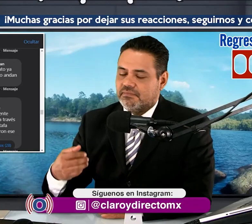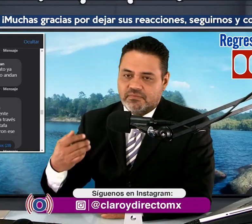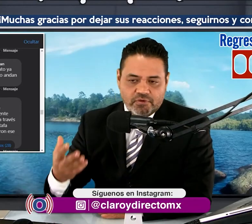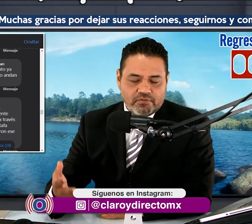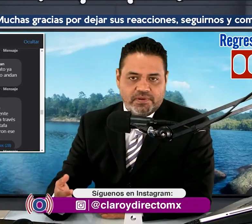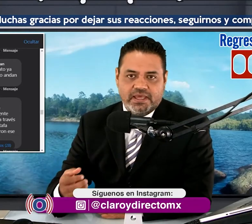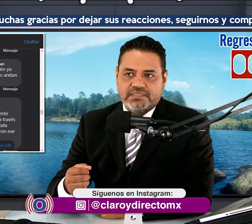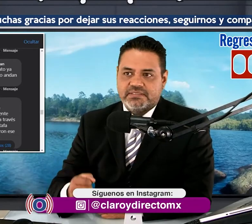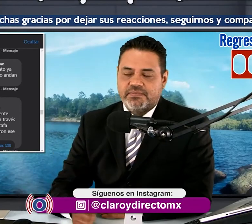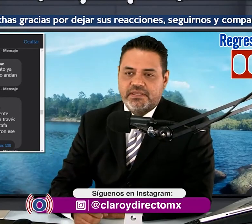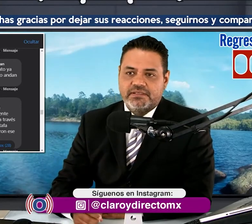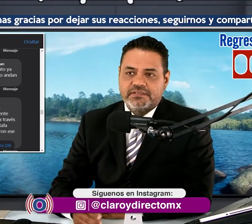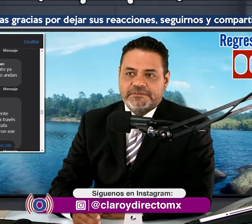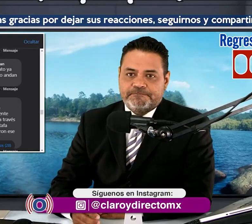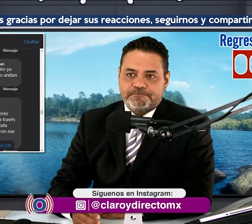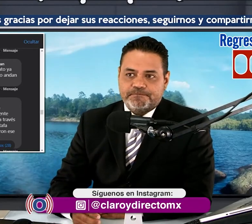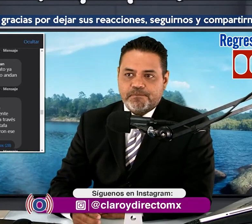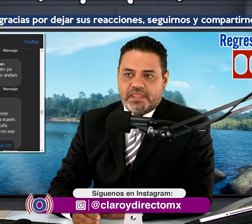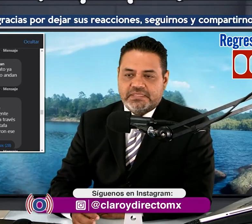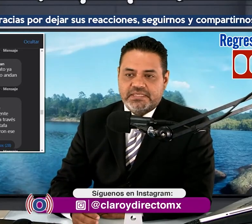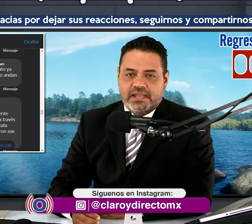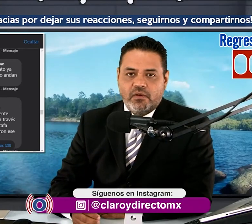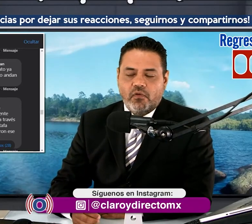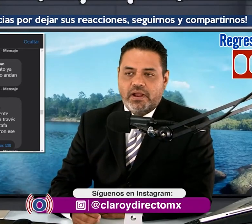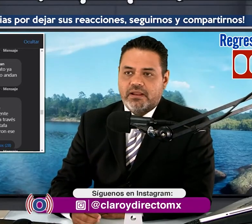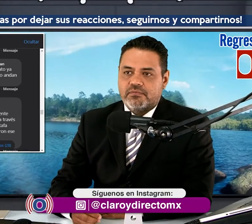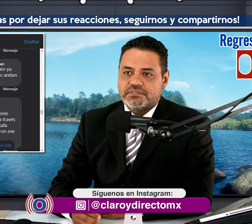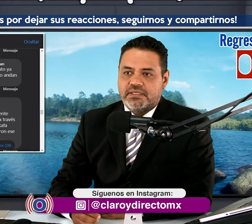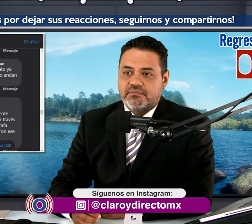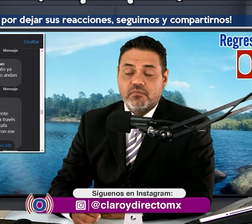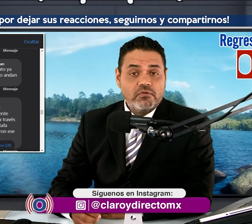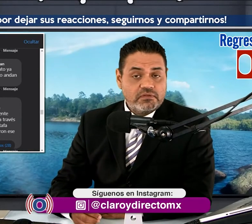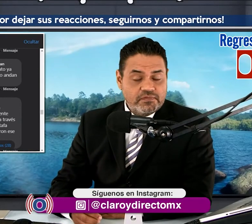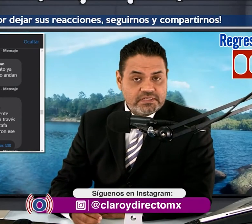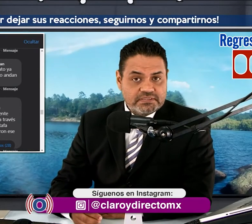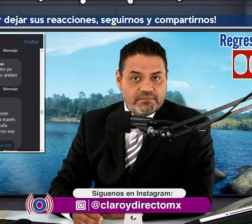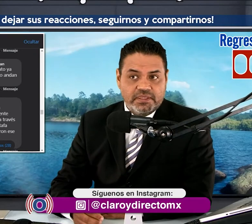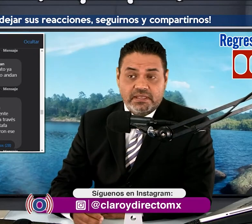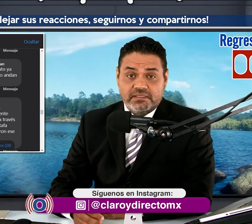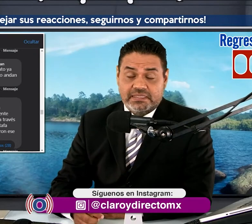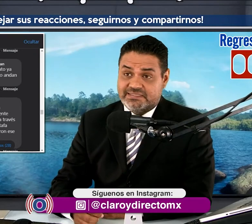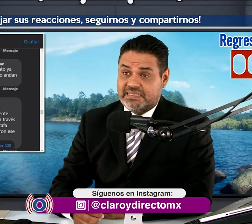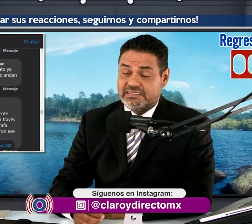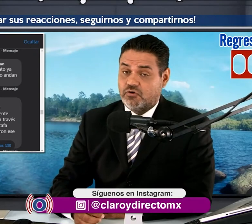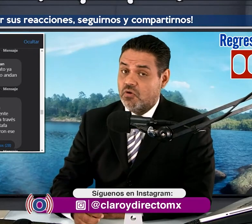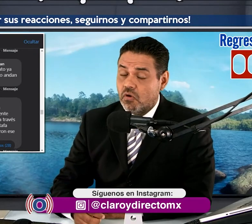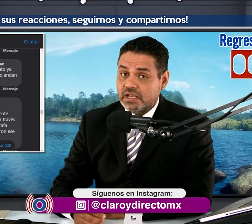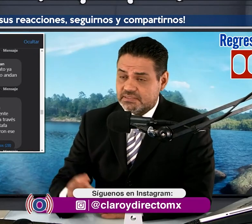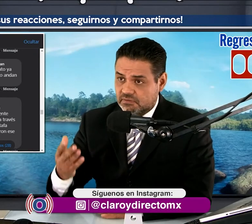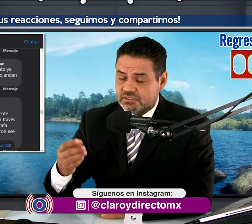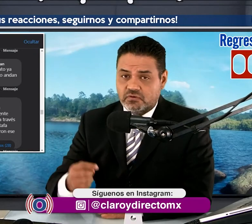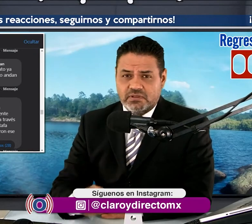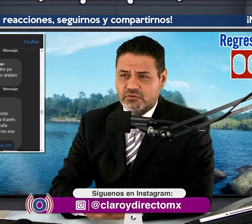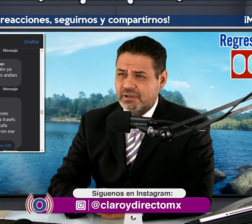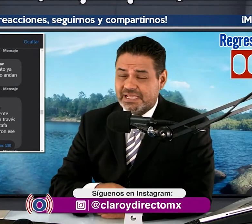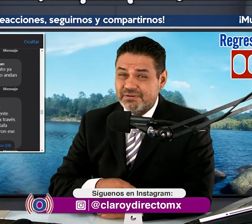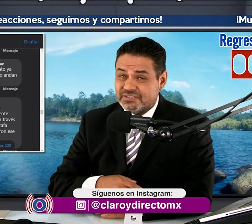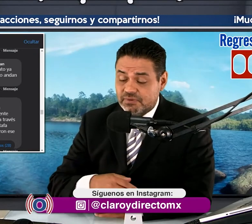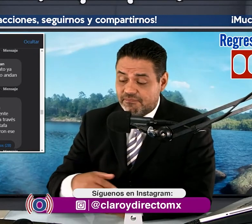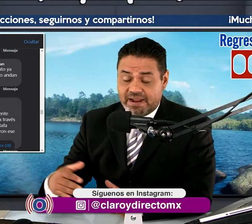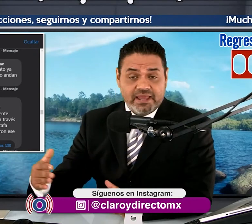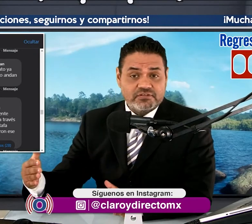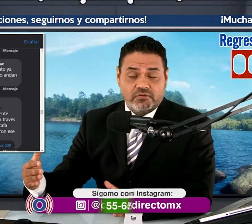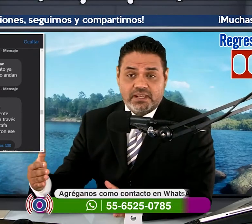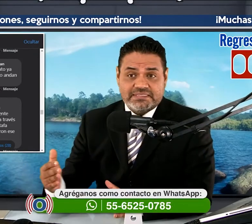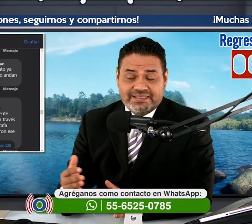muy complicadas también en sinaloa como están muy difíciles también en en sonoras a los as o no a todas hay